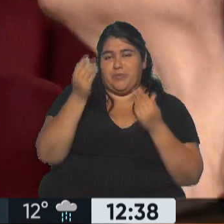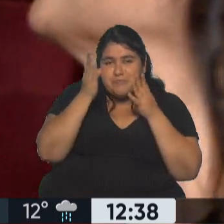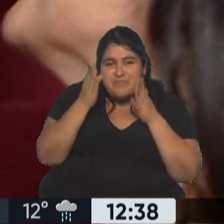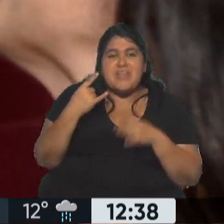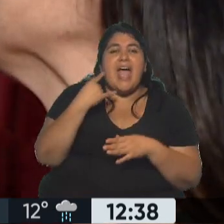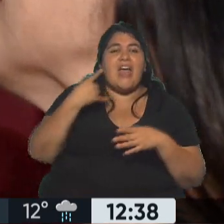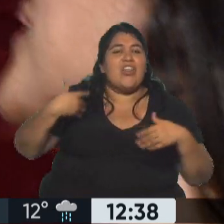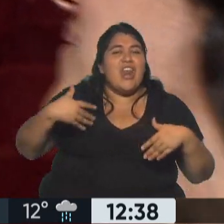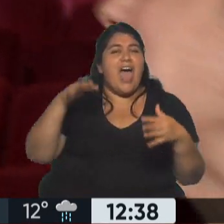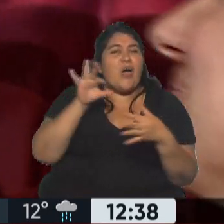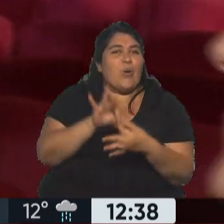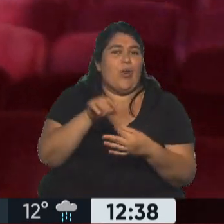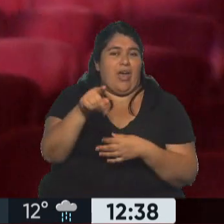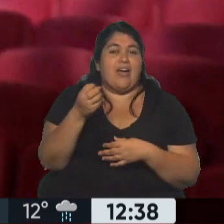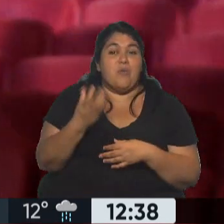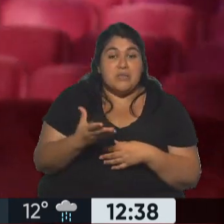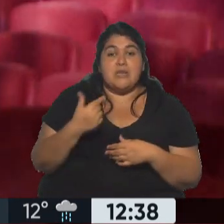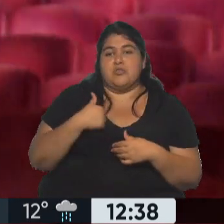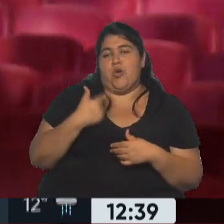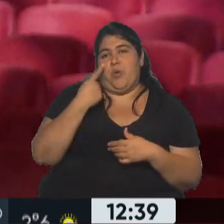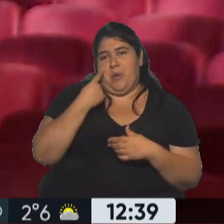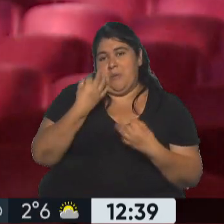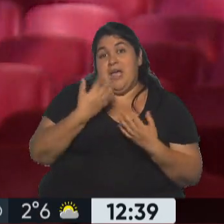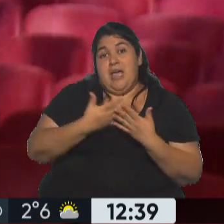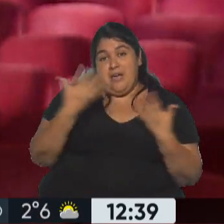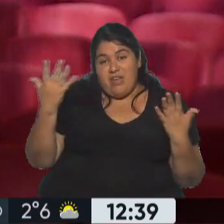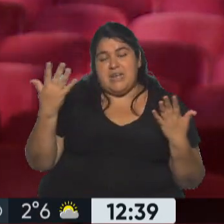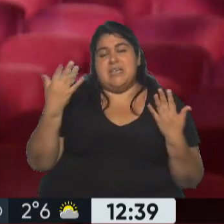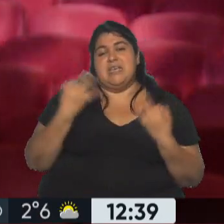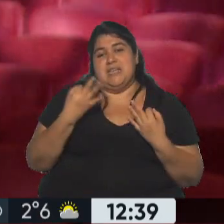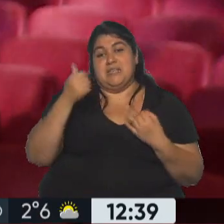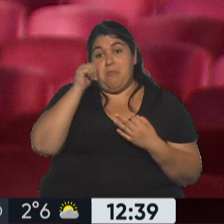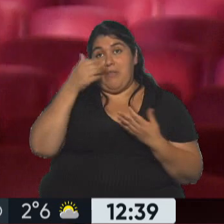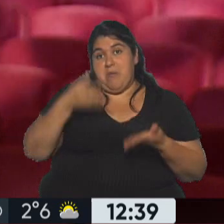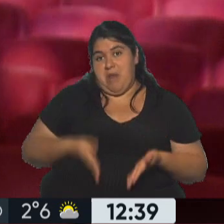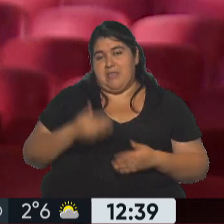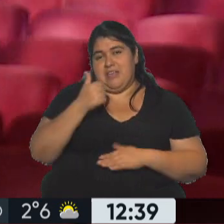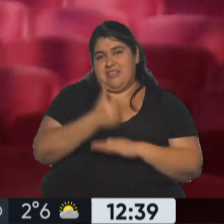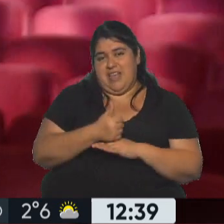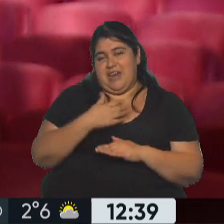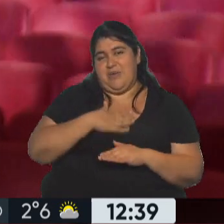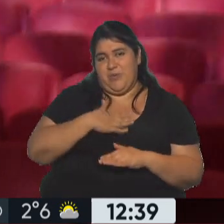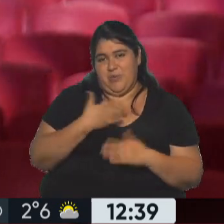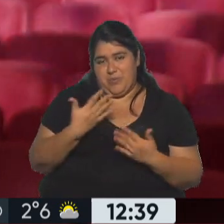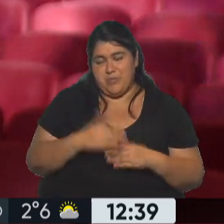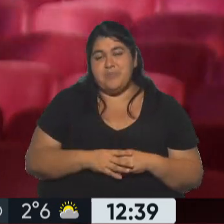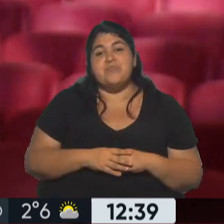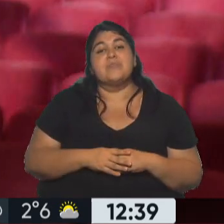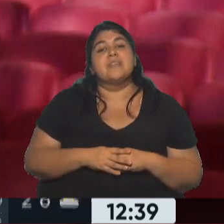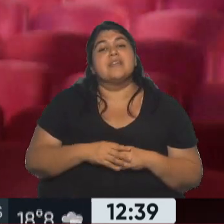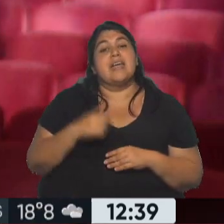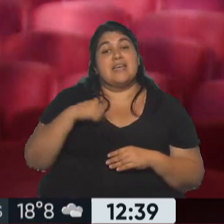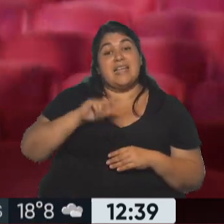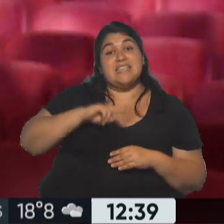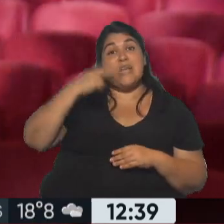Drácula. Juan, ¿cómo lo estás viviendo? Muy bien, muy feliz. Feliz de estar en Mar del Plata. Esta es, aunque te parezca mentira, la